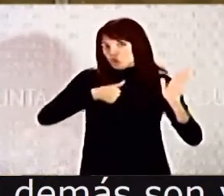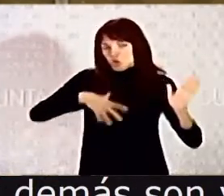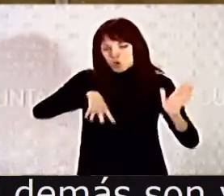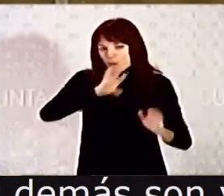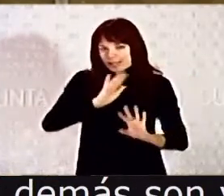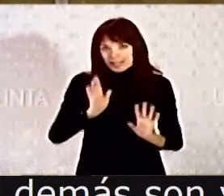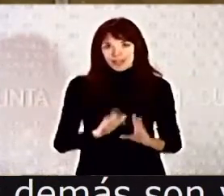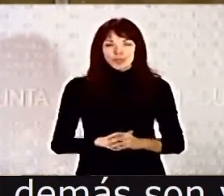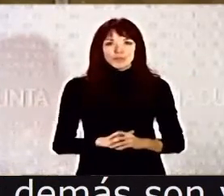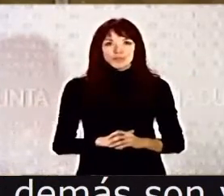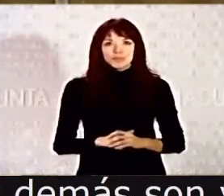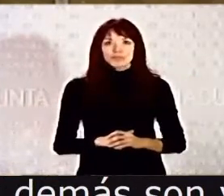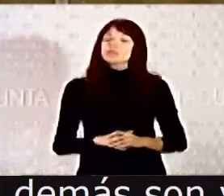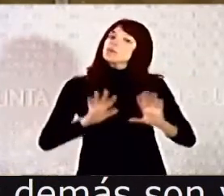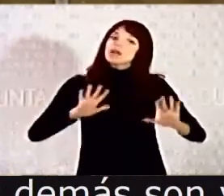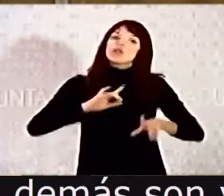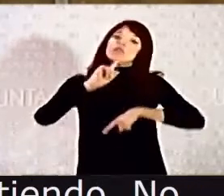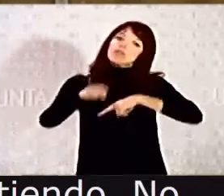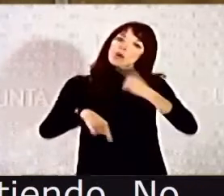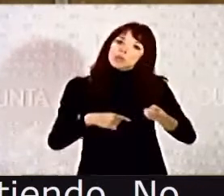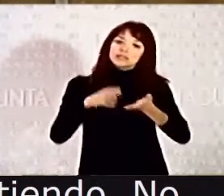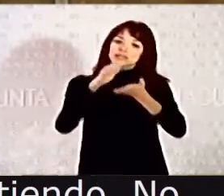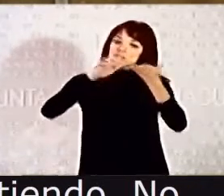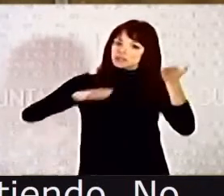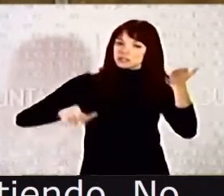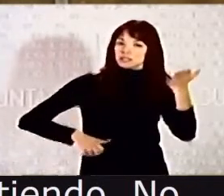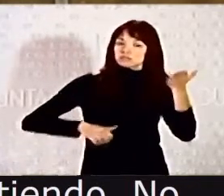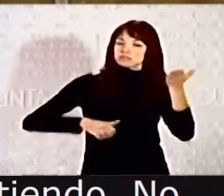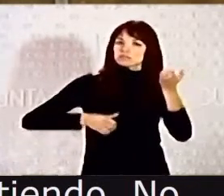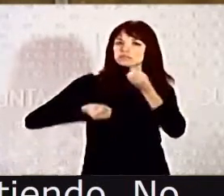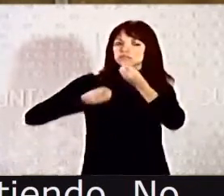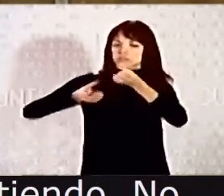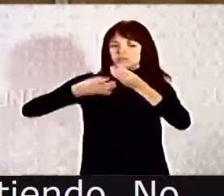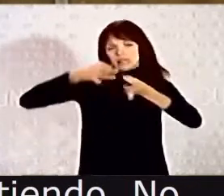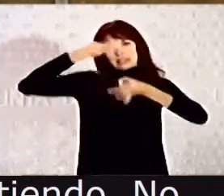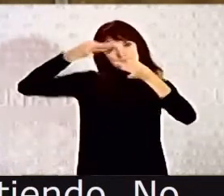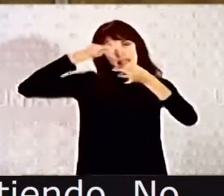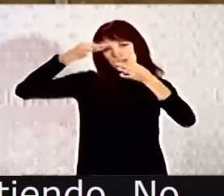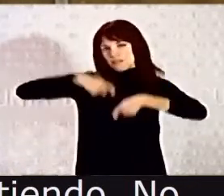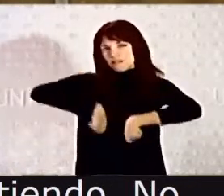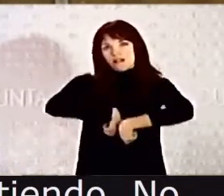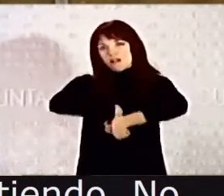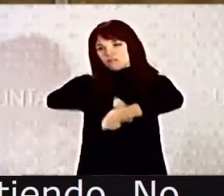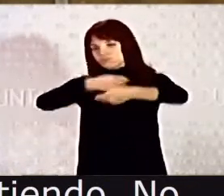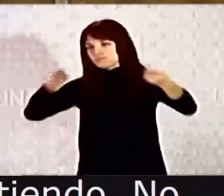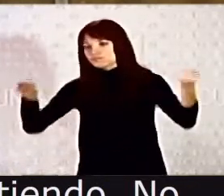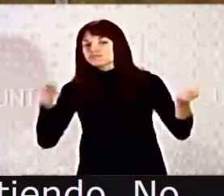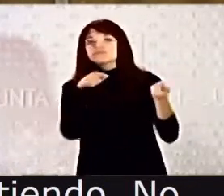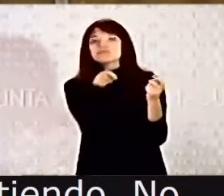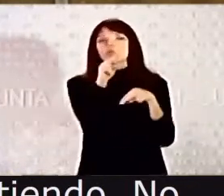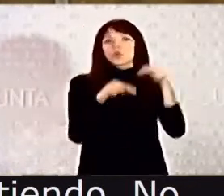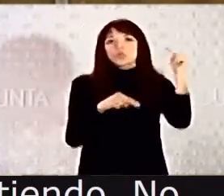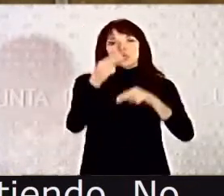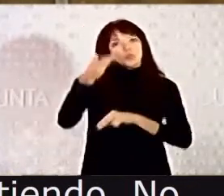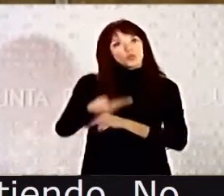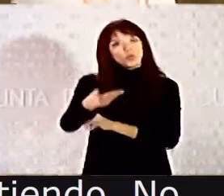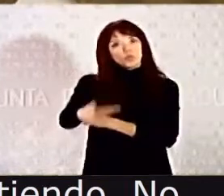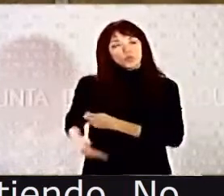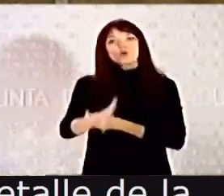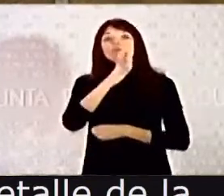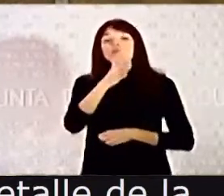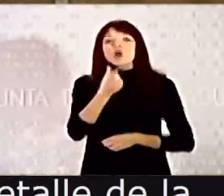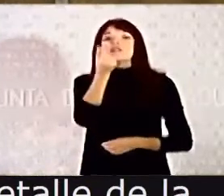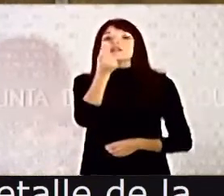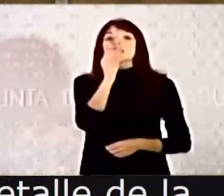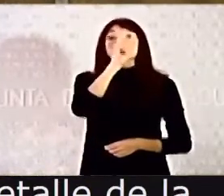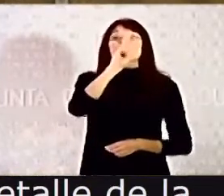No obstante, en la reseña de prensa del Consejo vas a tener todo el detalle de lo que consiste una obra de esta magnitud que tiene 3,6 millones